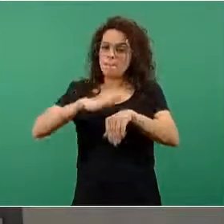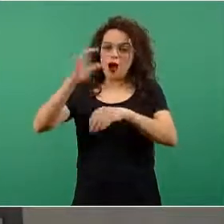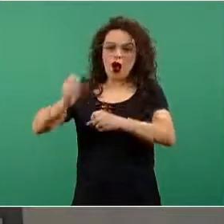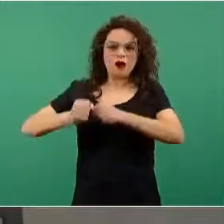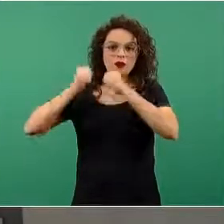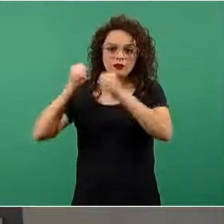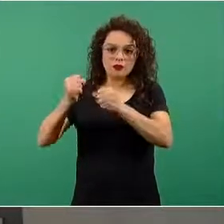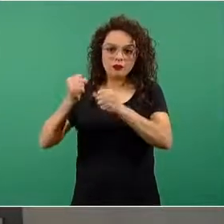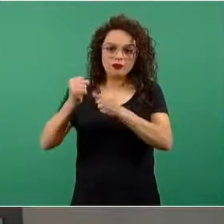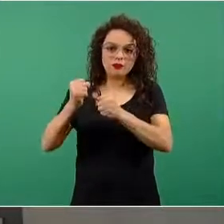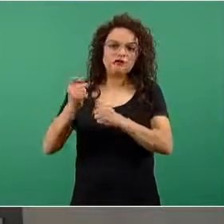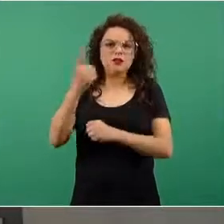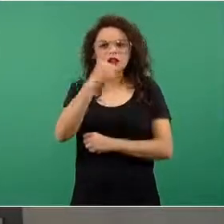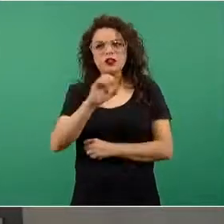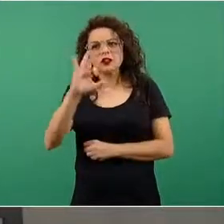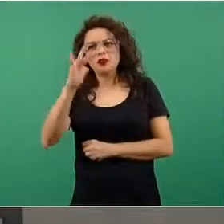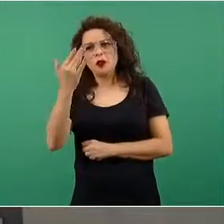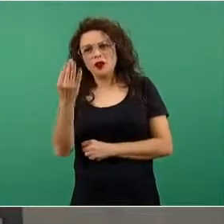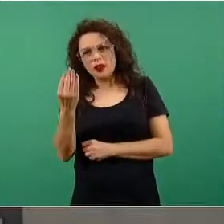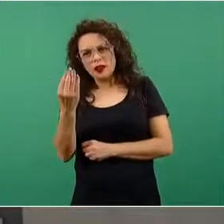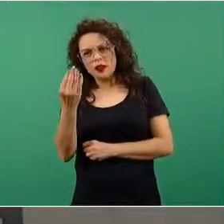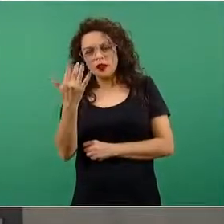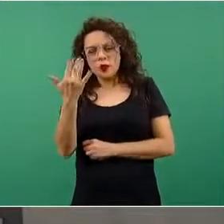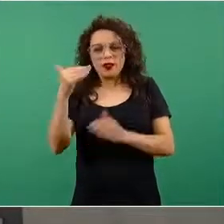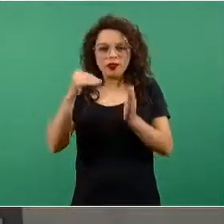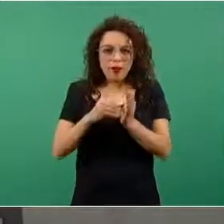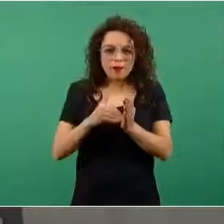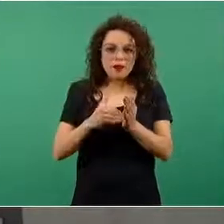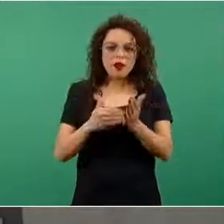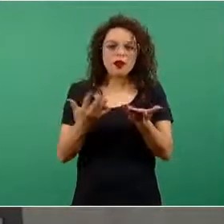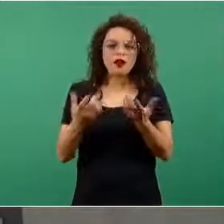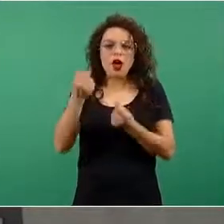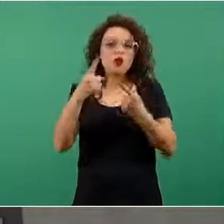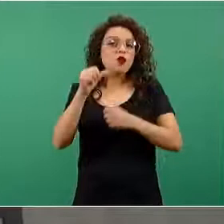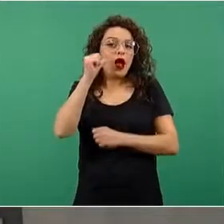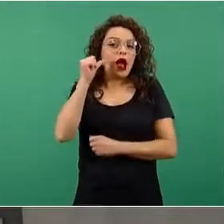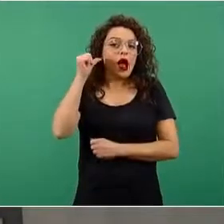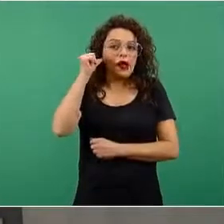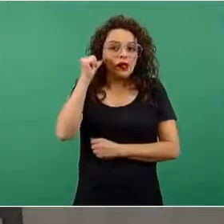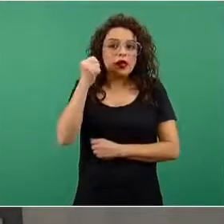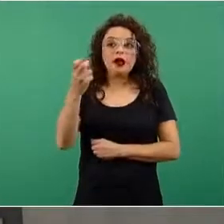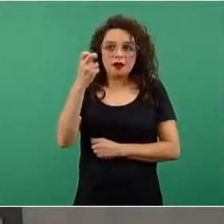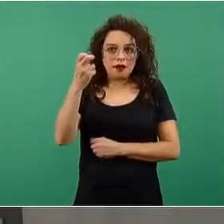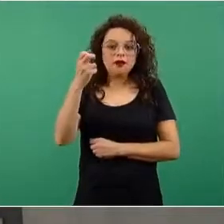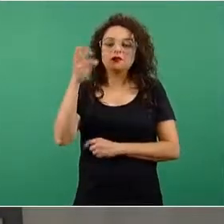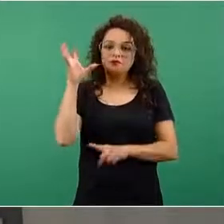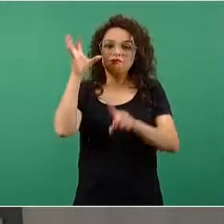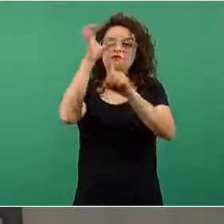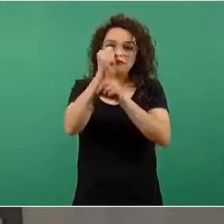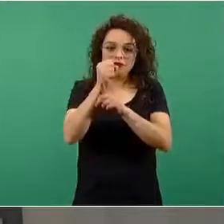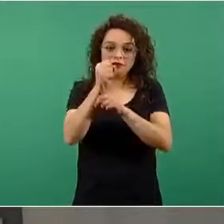a máximos de 350.000 en algunos de los días. De hecho, ayer logramos esa cantidad